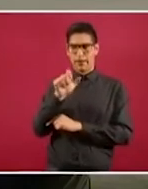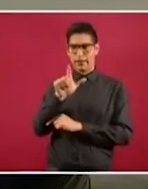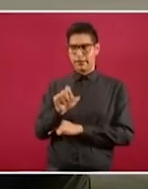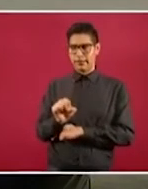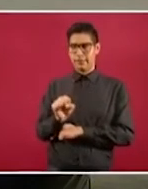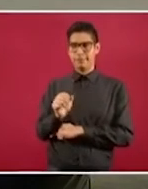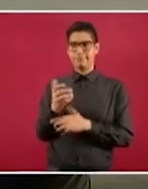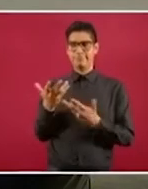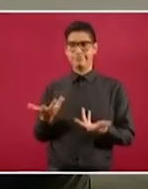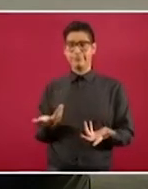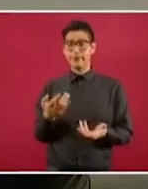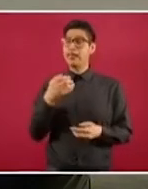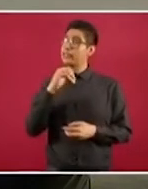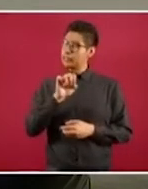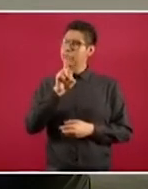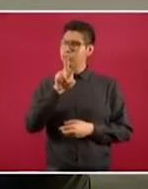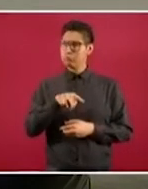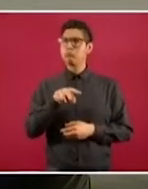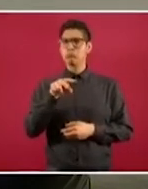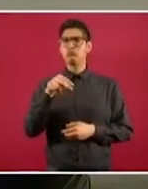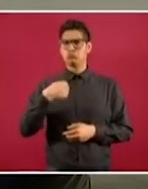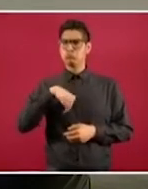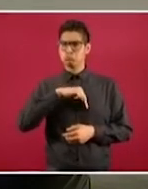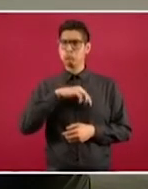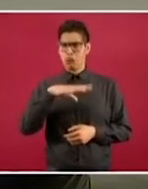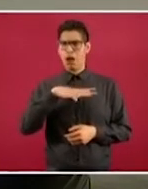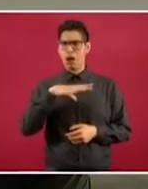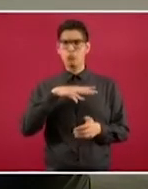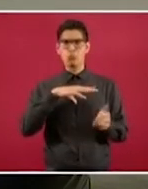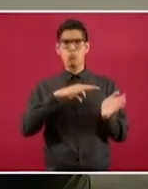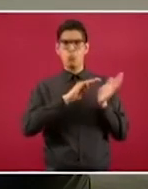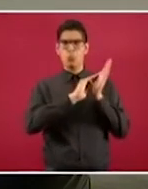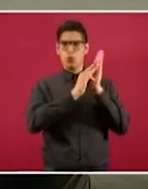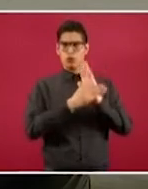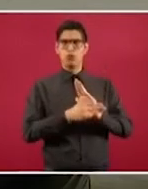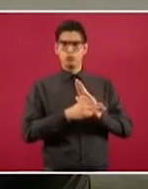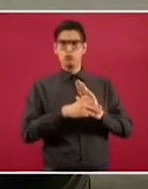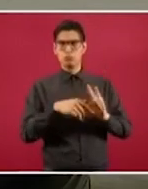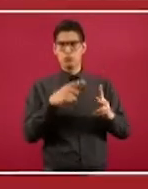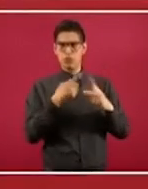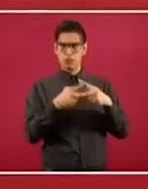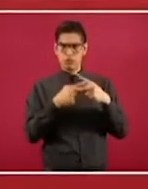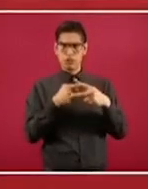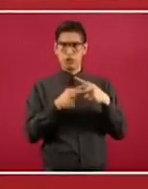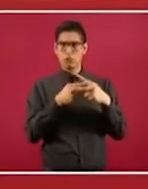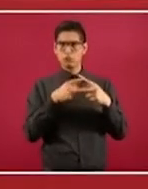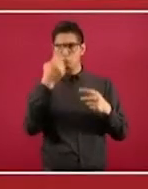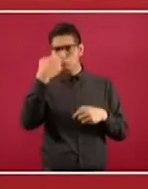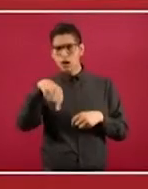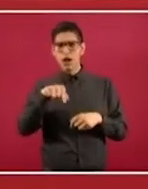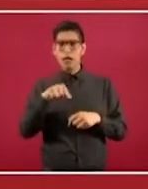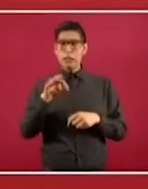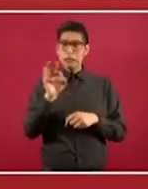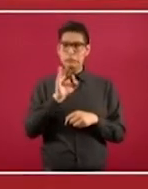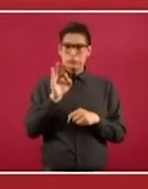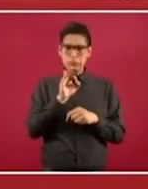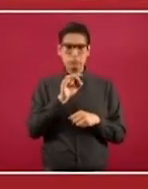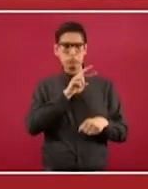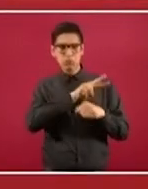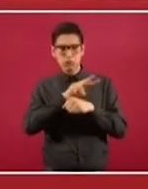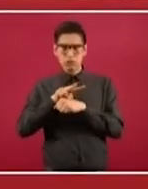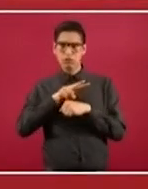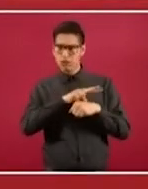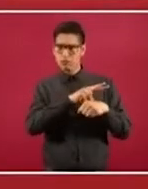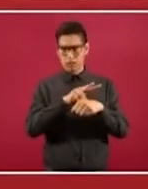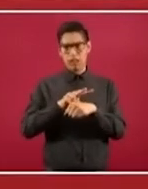Tenemos ya modelos matemáticos que puedan predecir con base en lo que se está observando tanto en la vigilancia